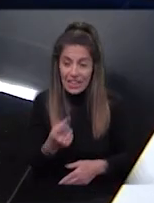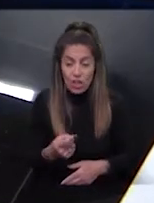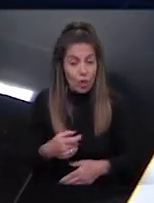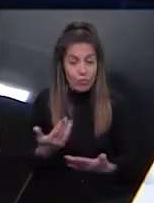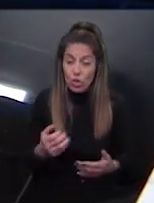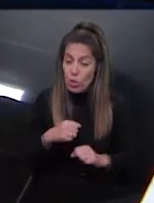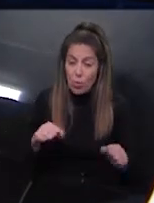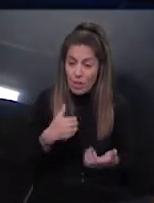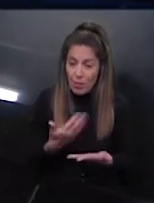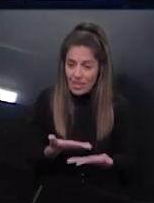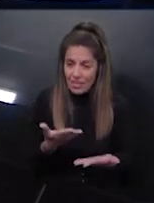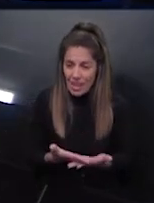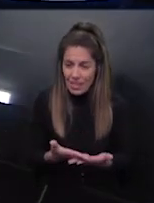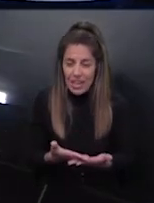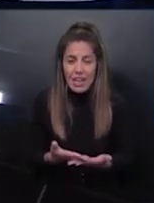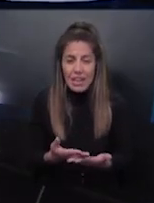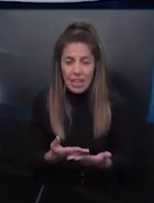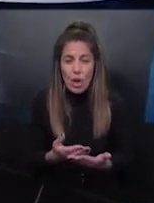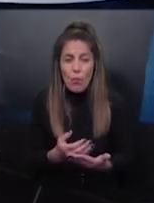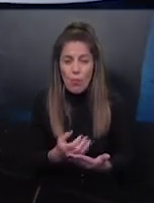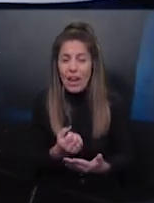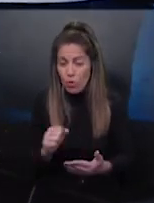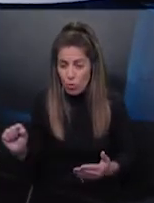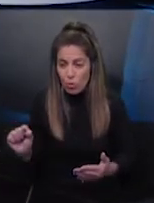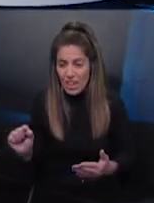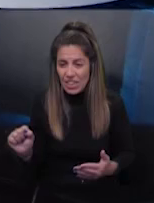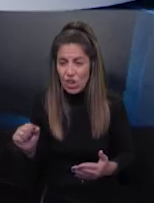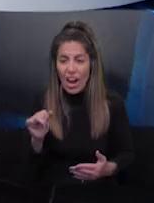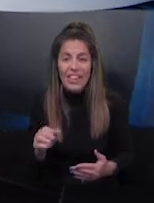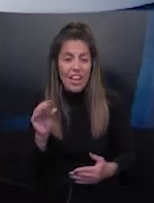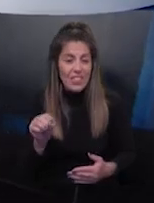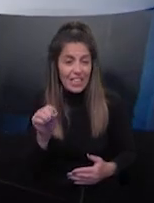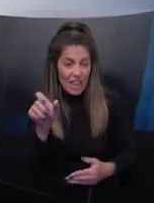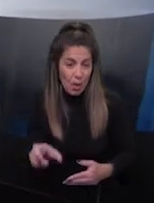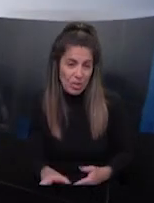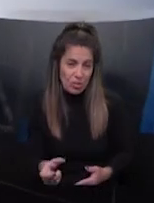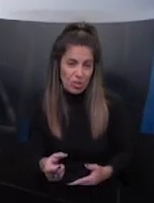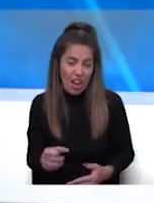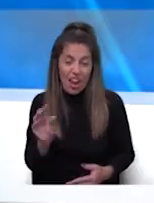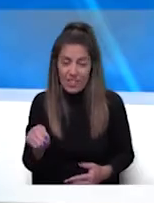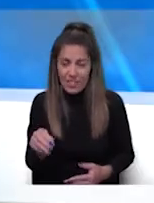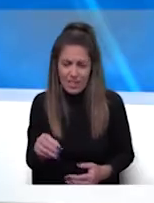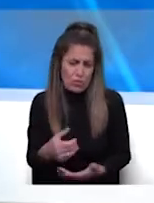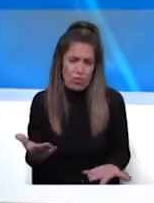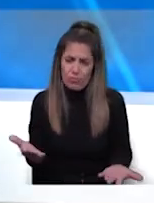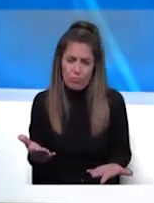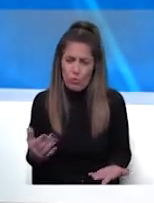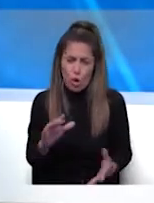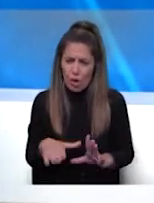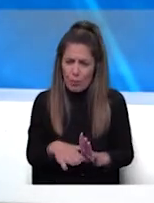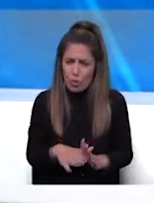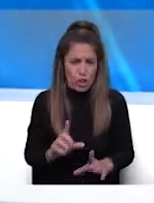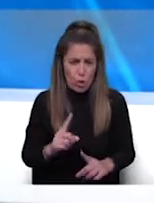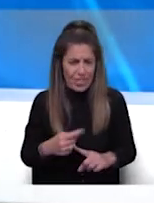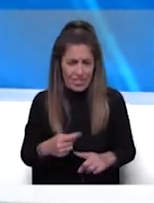barbaridad plantear que la eventualidad de un delito haya que avisarle al implicado, darle vista, es una barbaridad. No